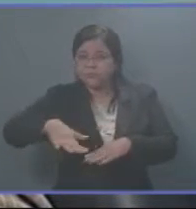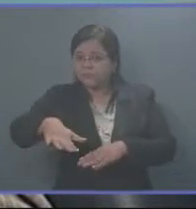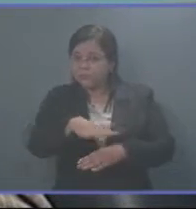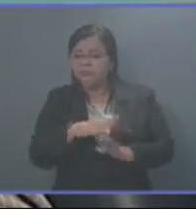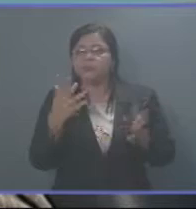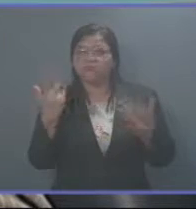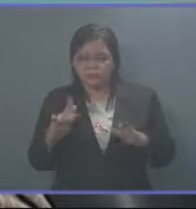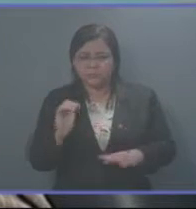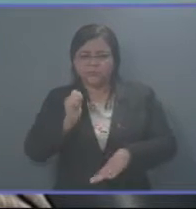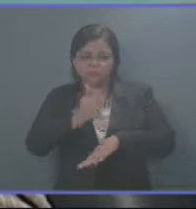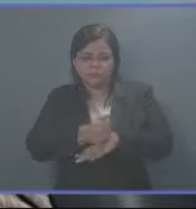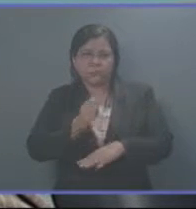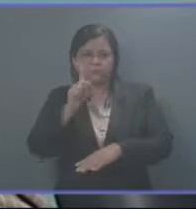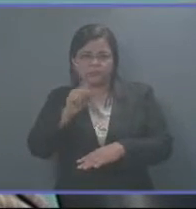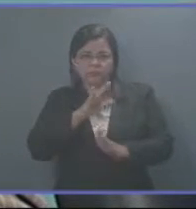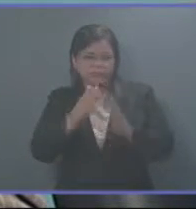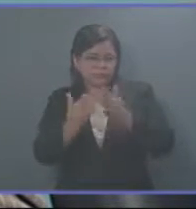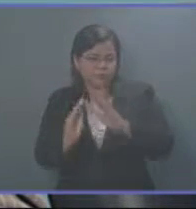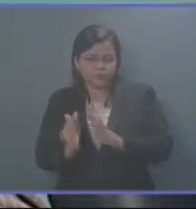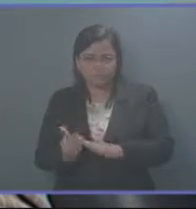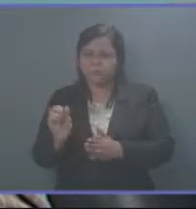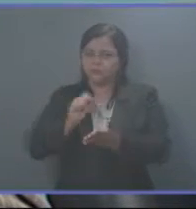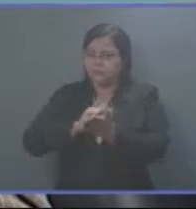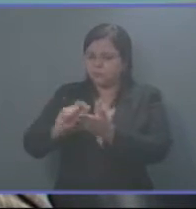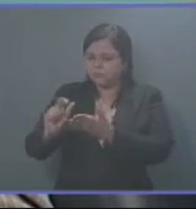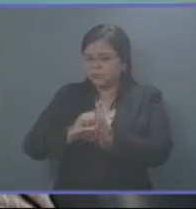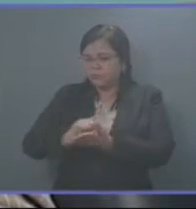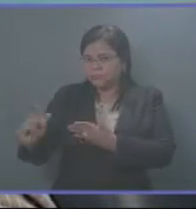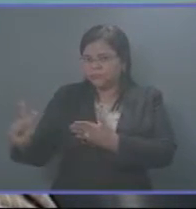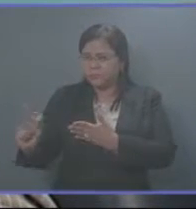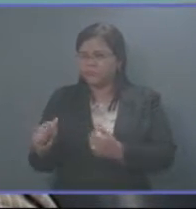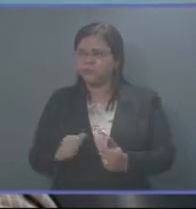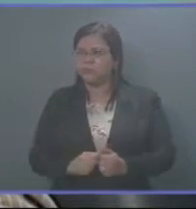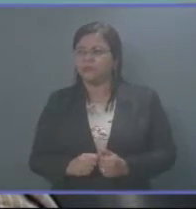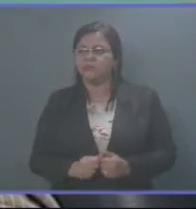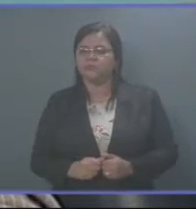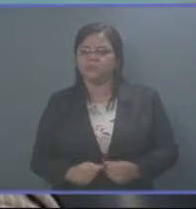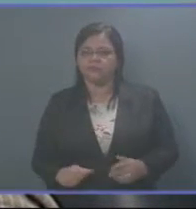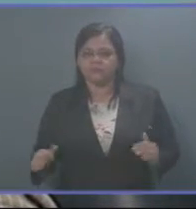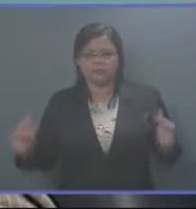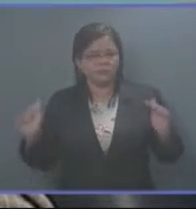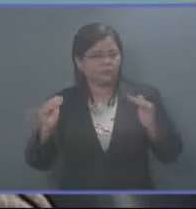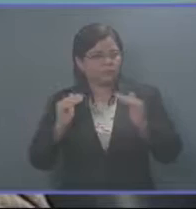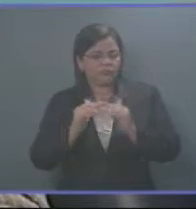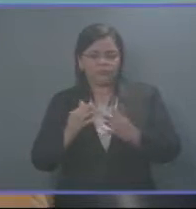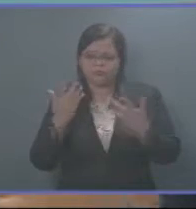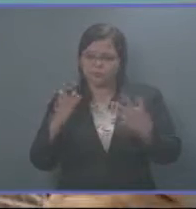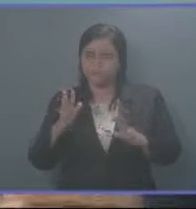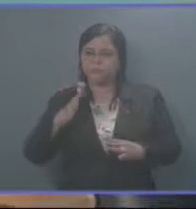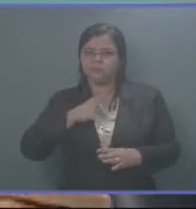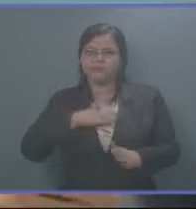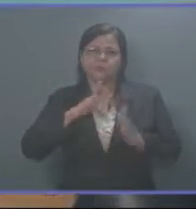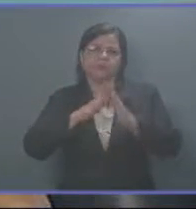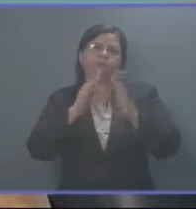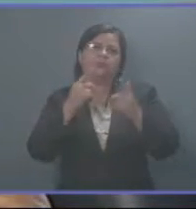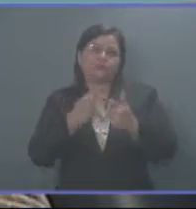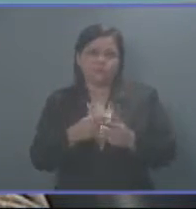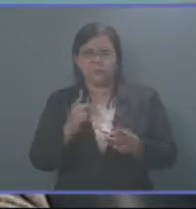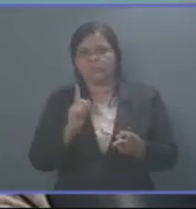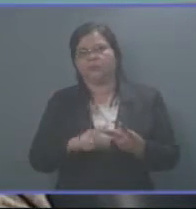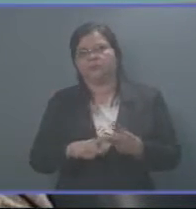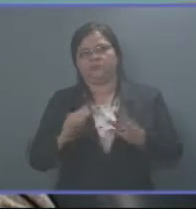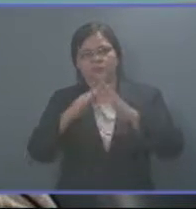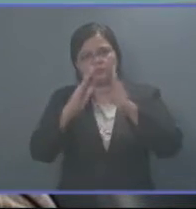una comunidad bien integrada, habían escuelas, igual tenían hasta iglesia, una